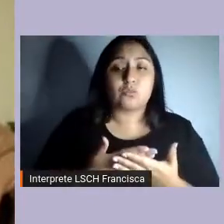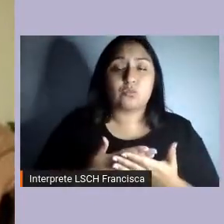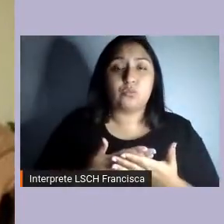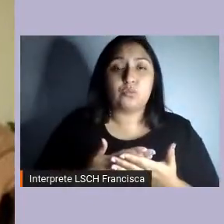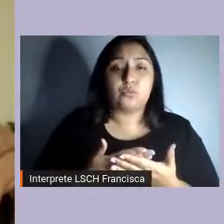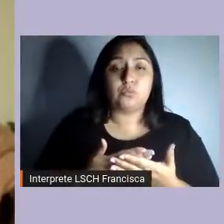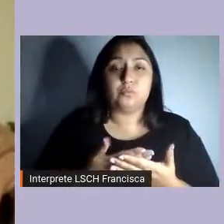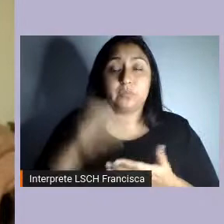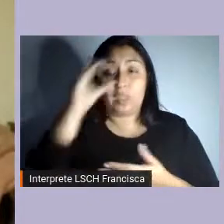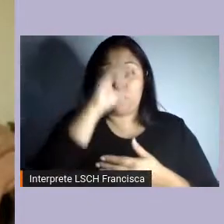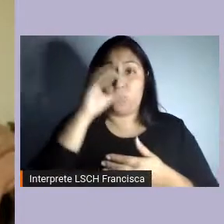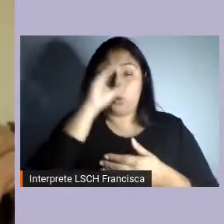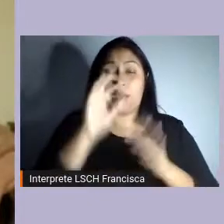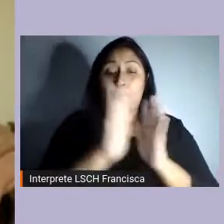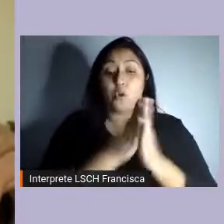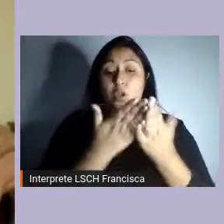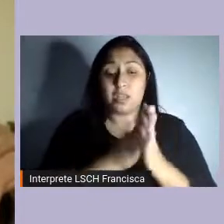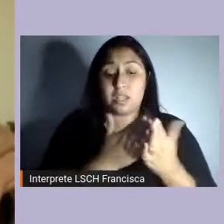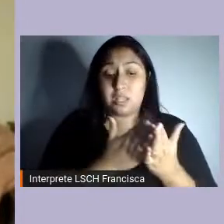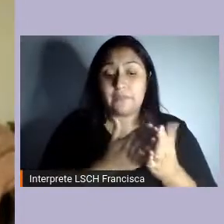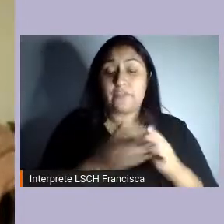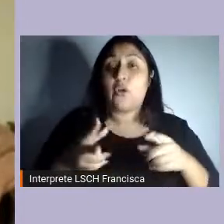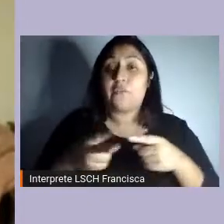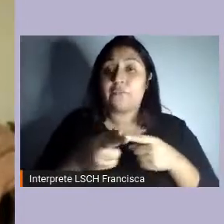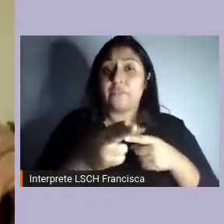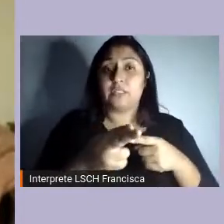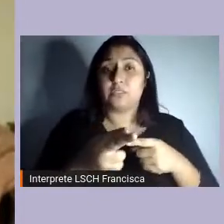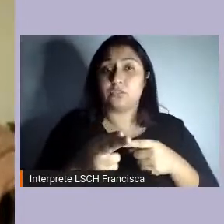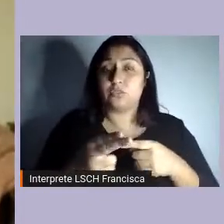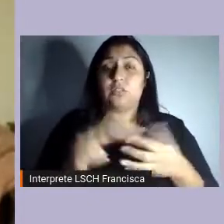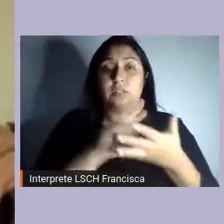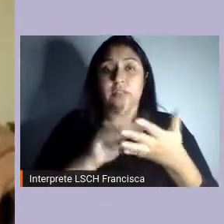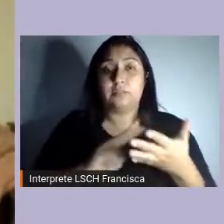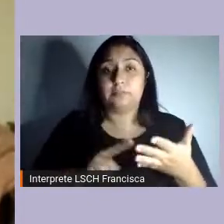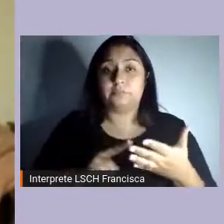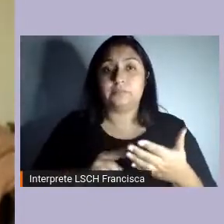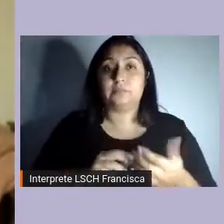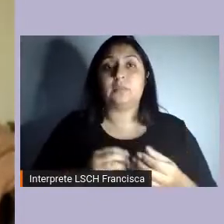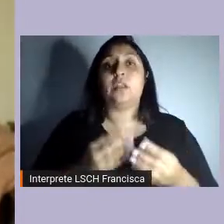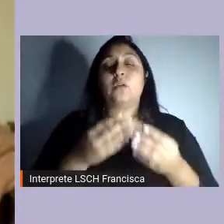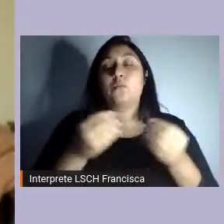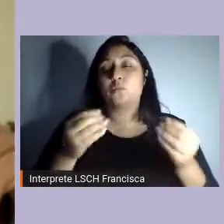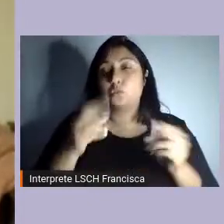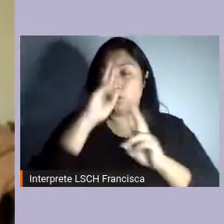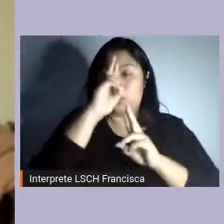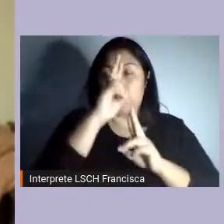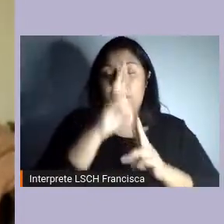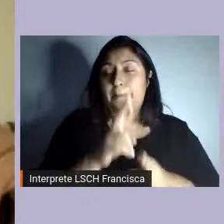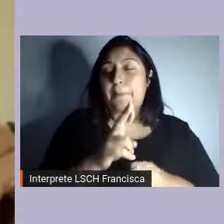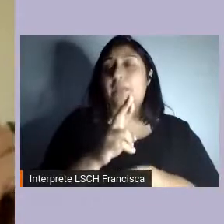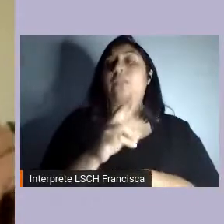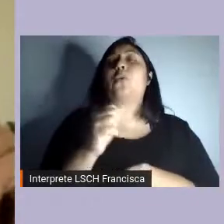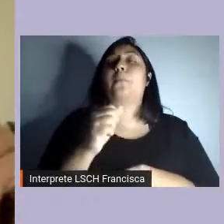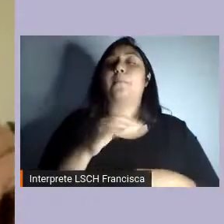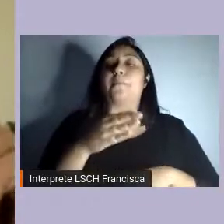cuando busquemos el libro, la versión y la leamos con mucho respeto, pidiéndole permiso para entrar en su vida, pero